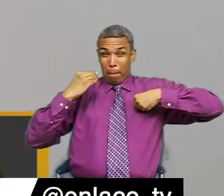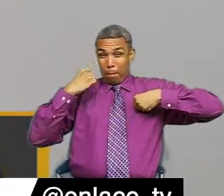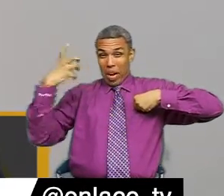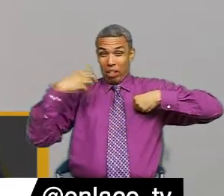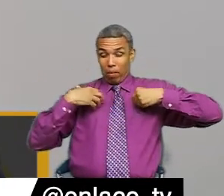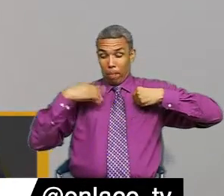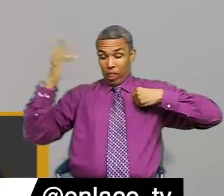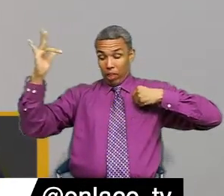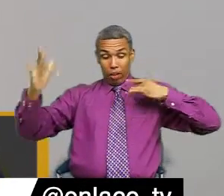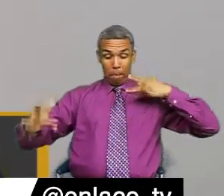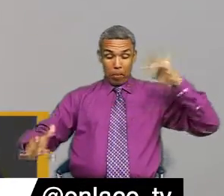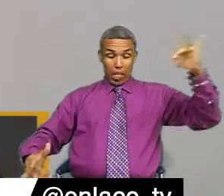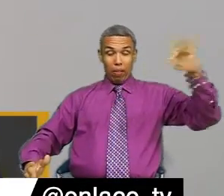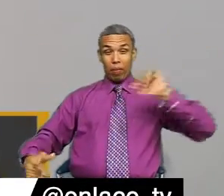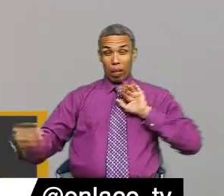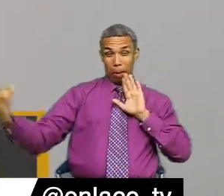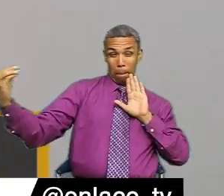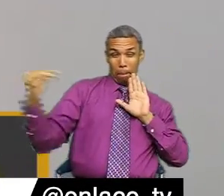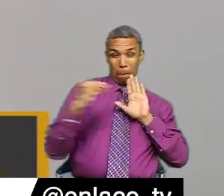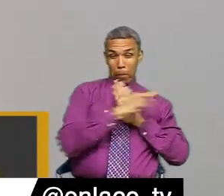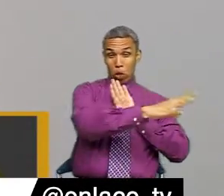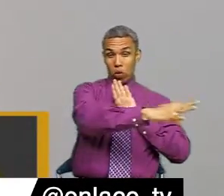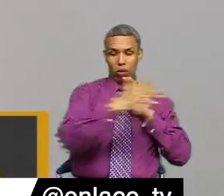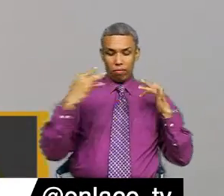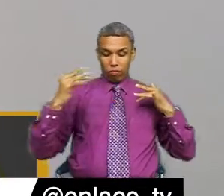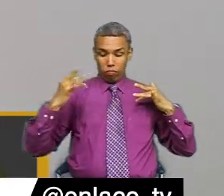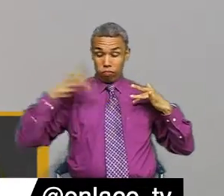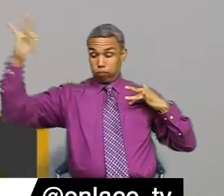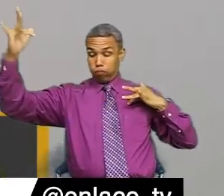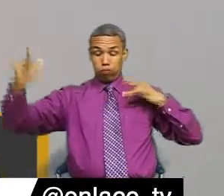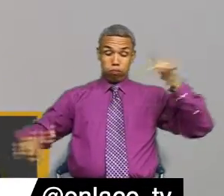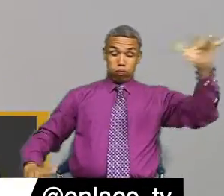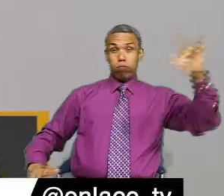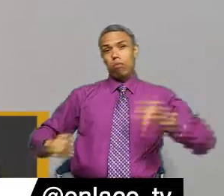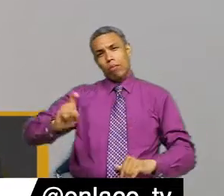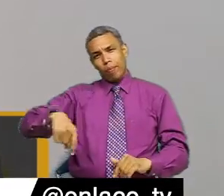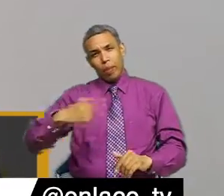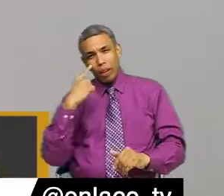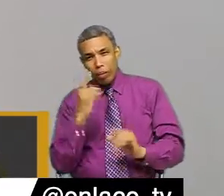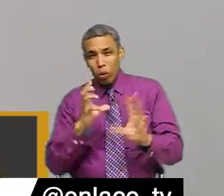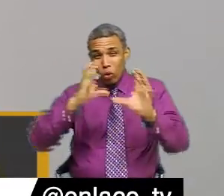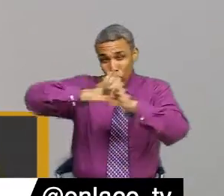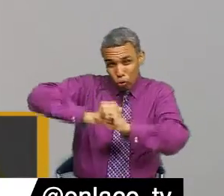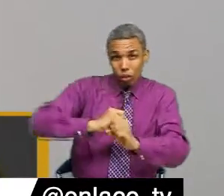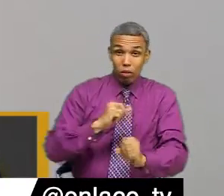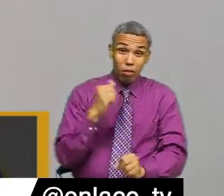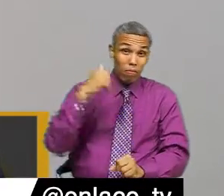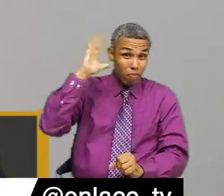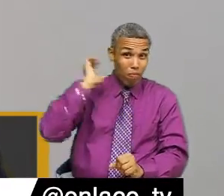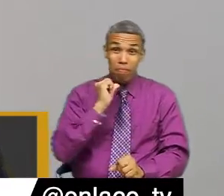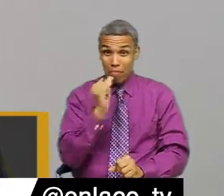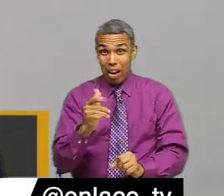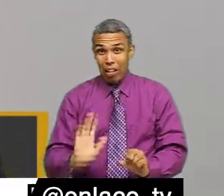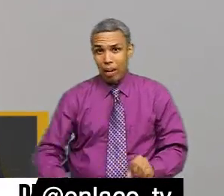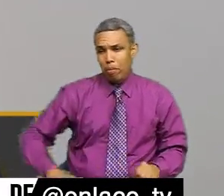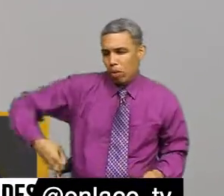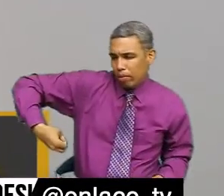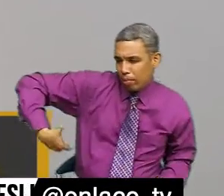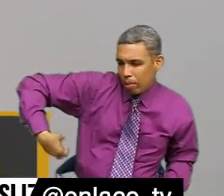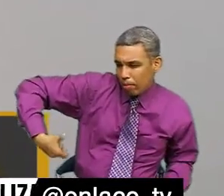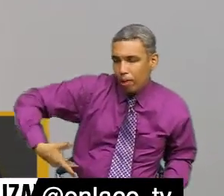vehículo. Tenemos que hacernos visibles en las horas diurnas y más nocturnas. Por eso la importancia